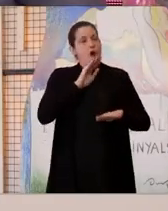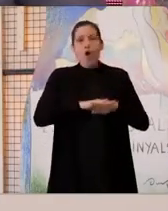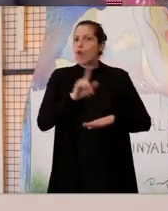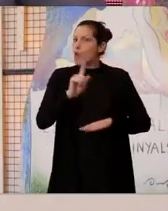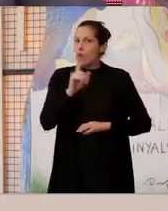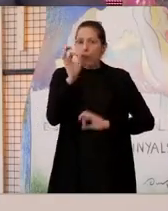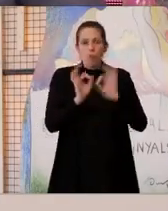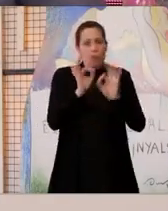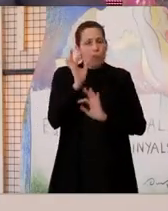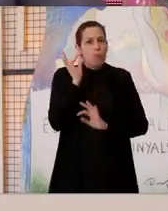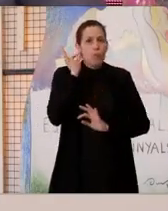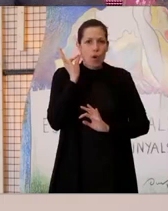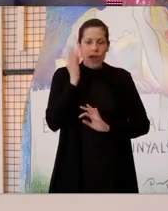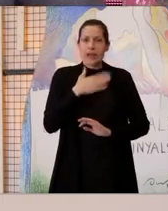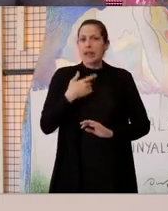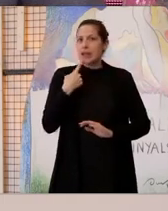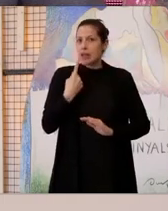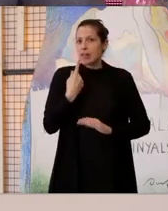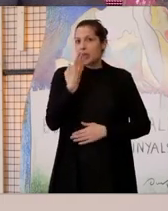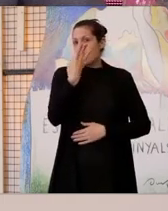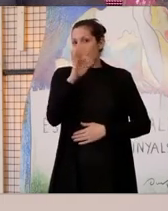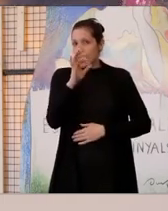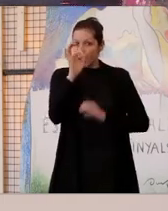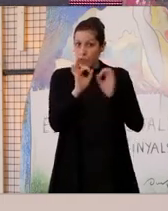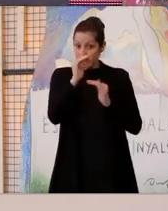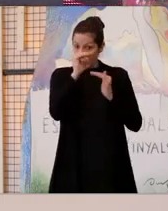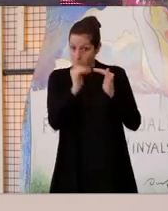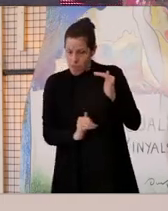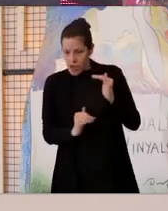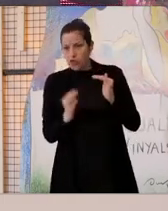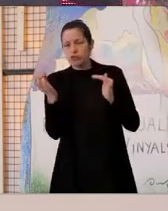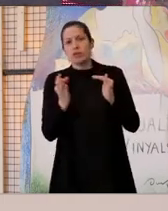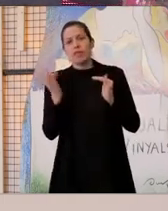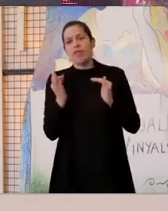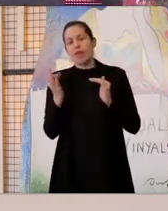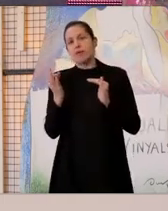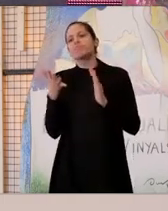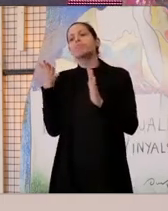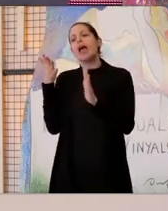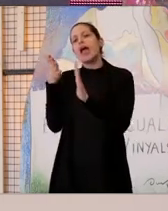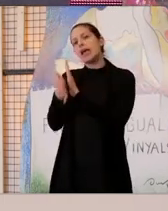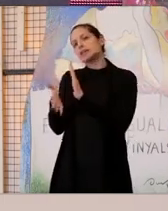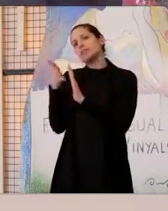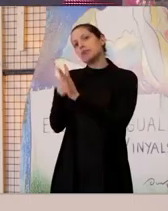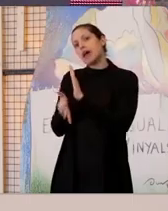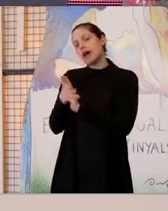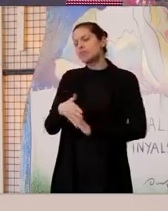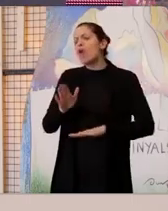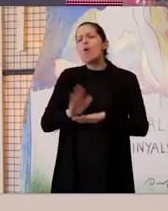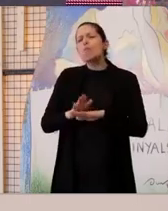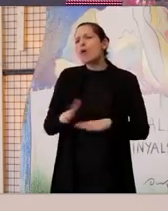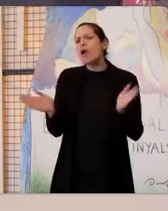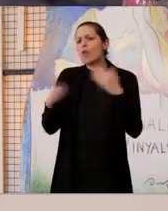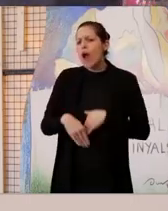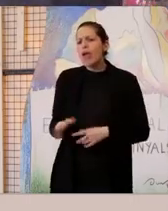en su dirección tienen que explicarlo por qué usted no tiene 40% de mujeres no las ha encontrado no hay mujeres